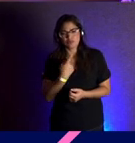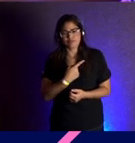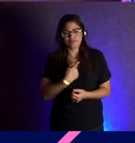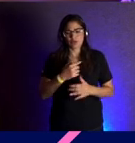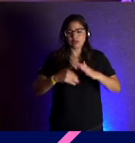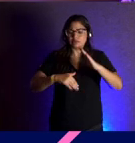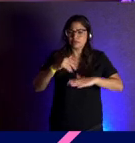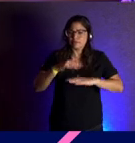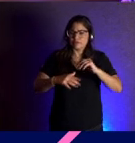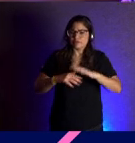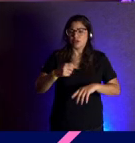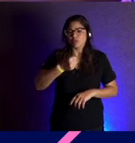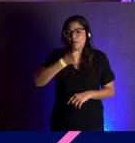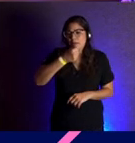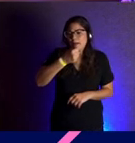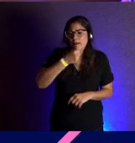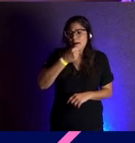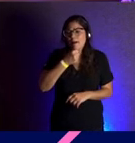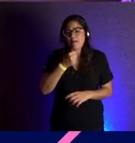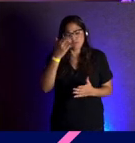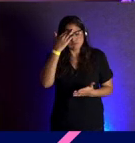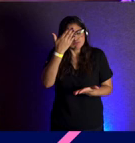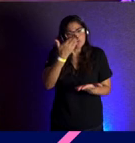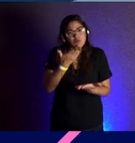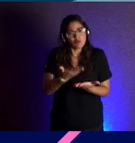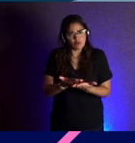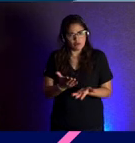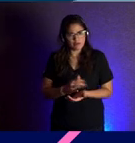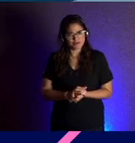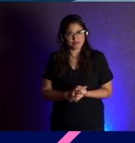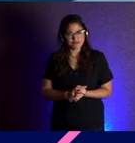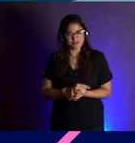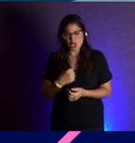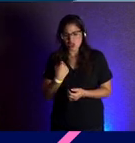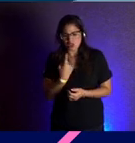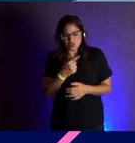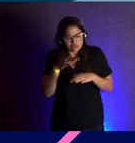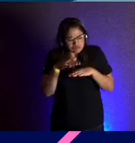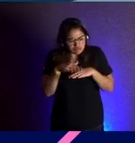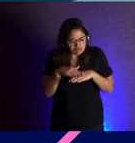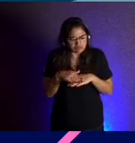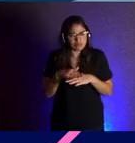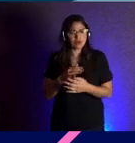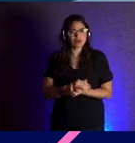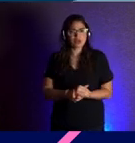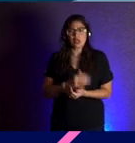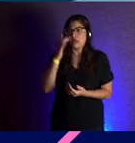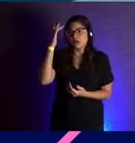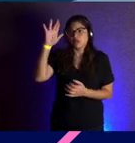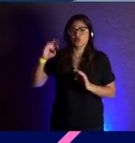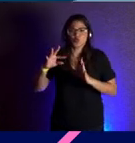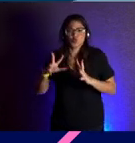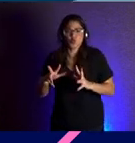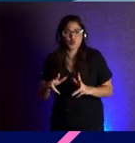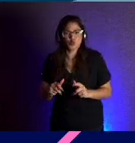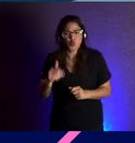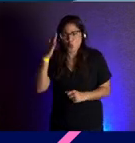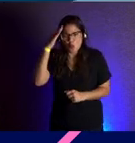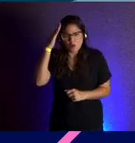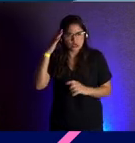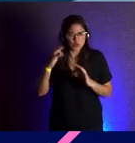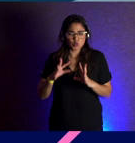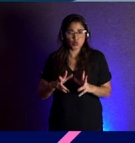es humildad y curiosidad. Saber que no sabemos nada. Importante, especialmente si trabajamos con